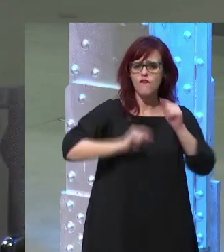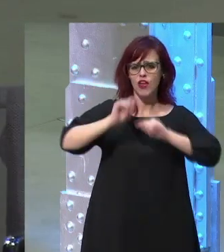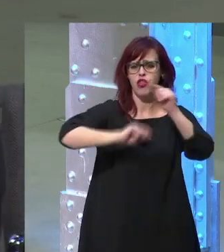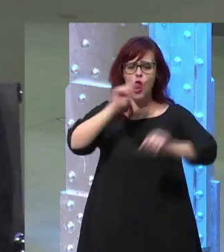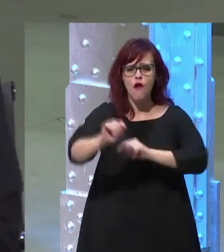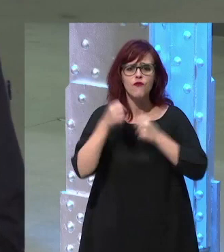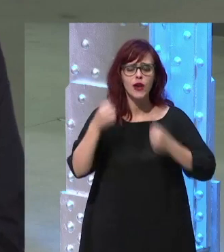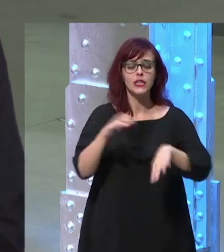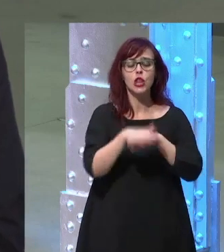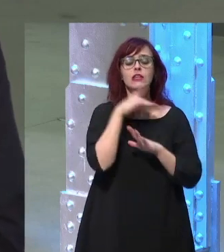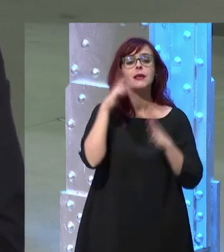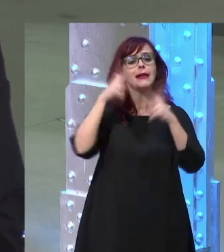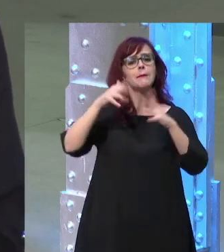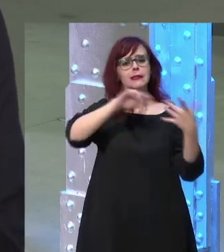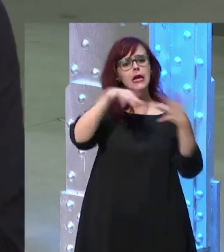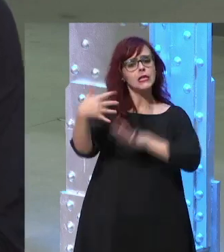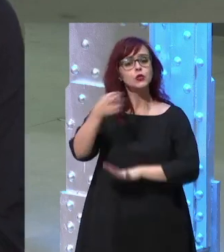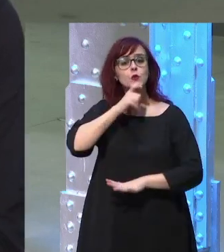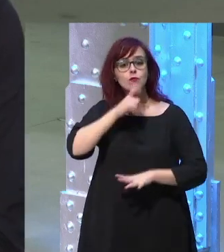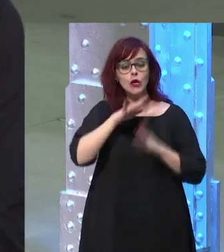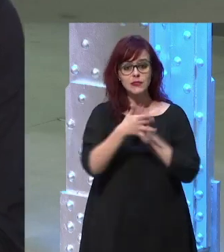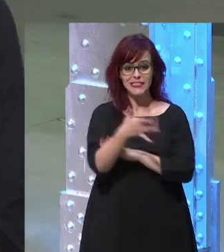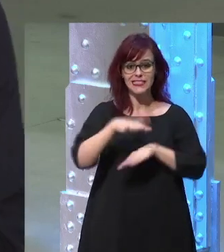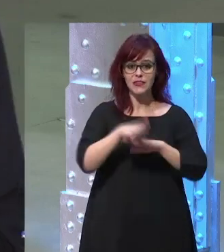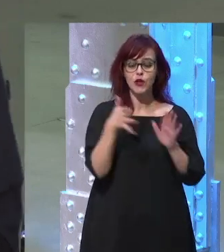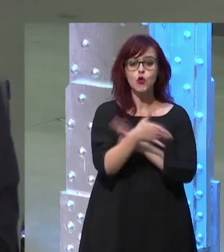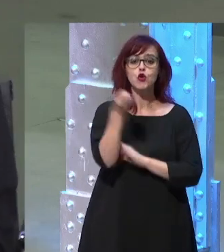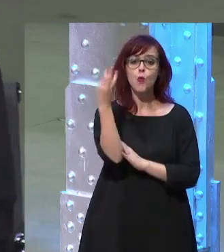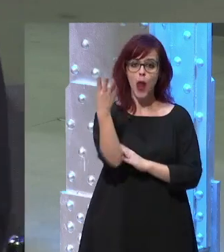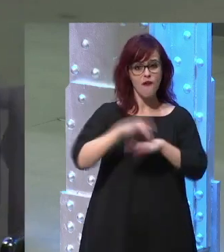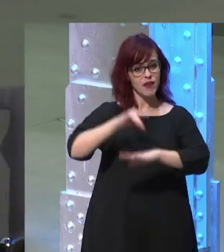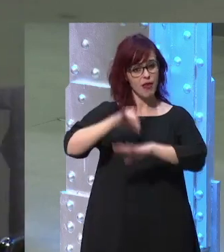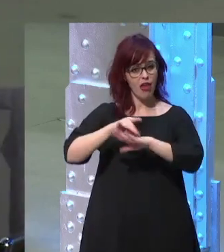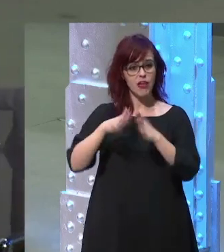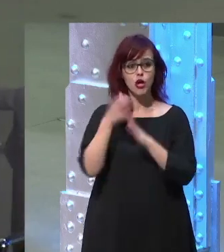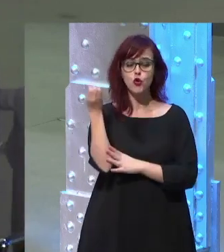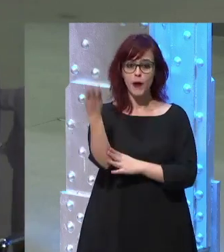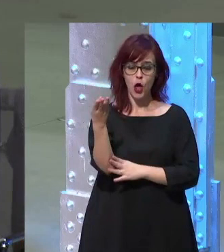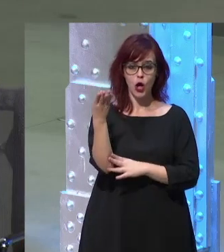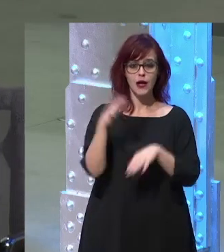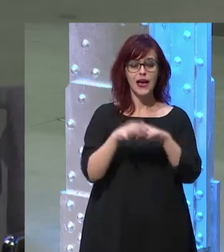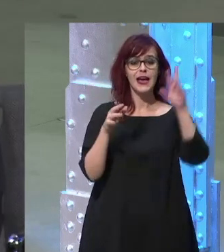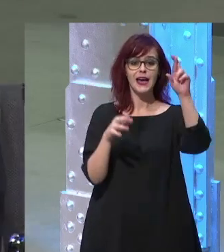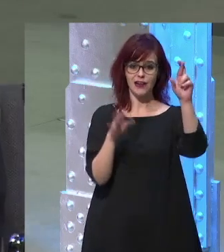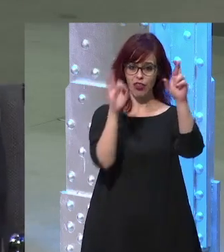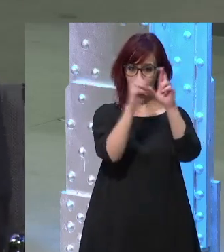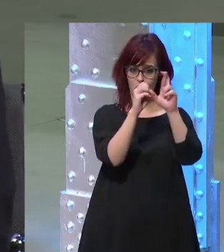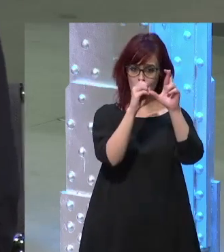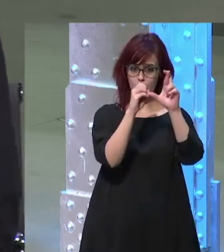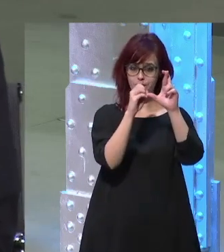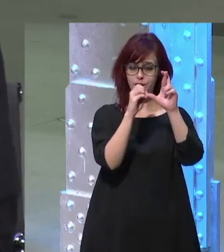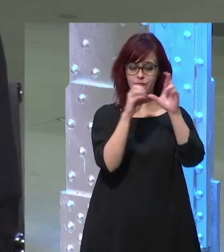infecciosa. ¿Eso qué quiere decir en términos matemáticos? Pues eso quiere decir que le asignamos un numerito a la enfermedad. Ese numerito lo llamamos R0 y se